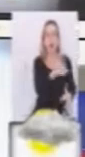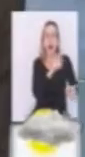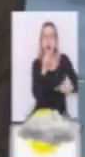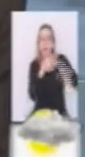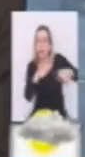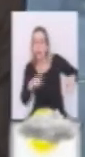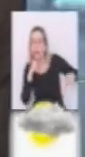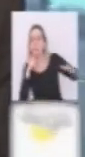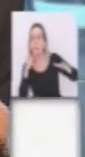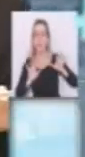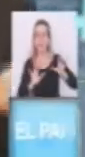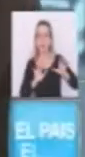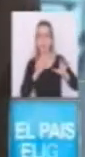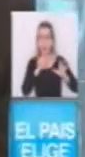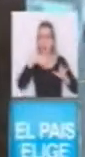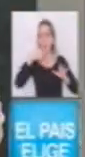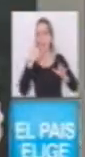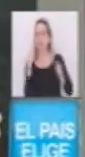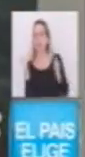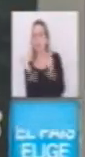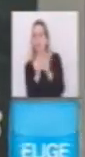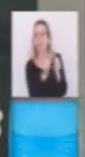totalmente. No tenemos ni un sí ni un no. Ni un sí ni un no.